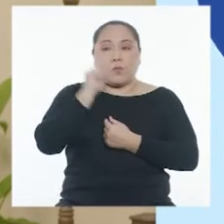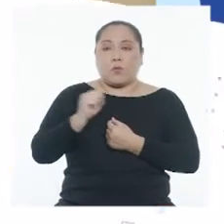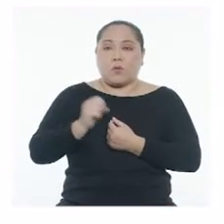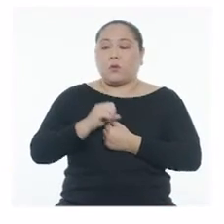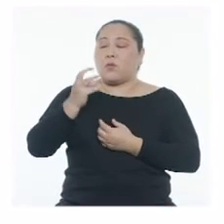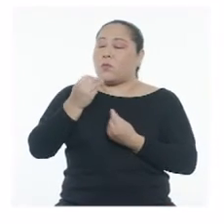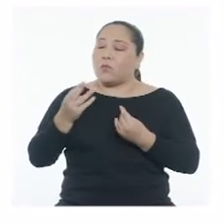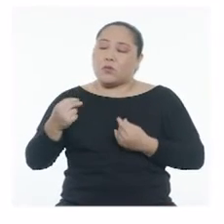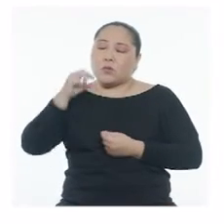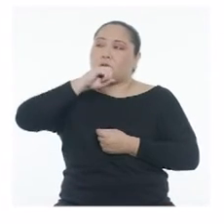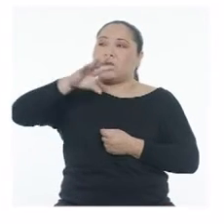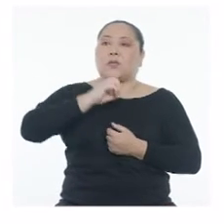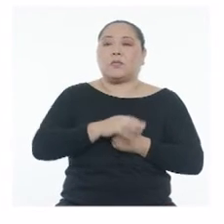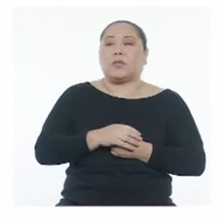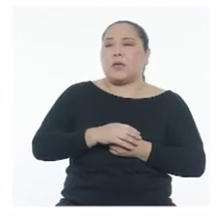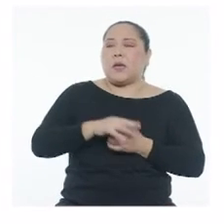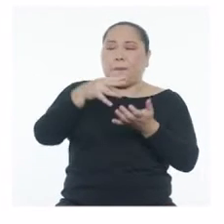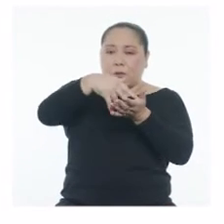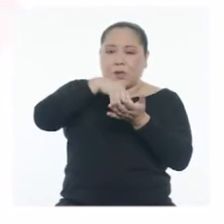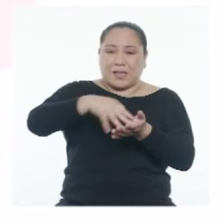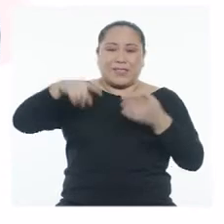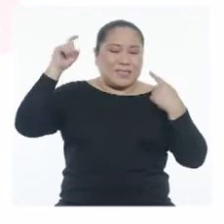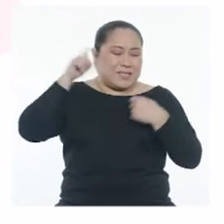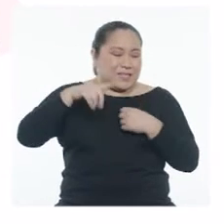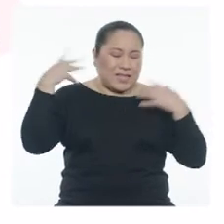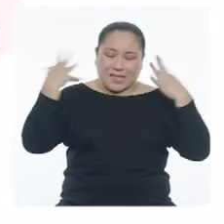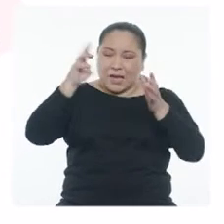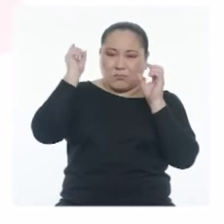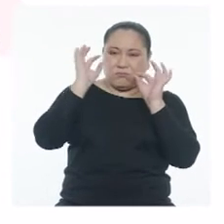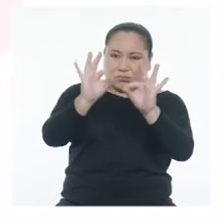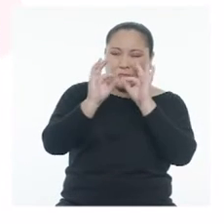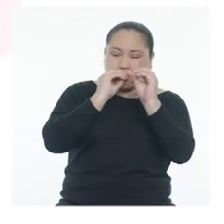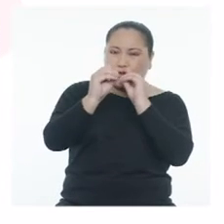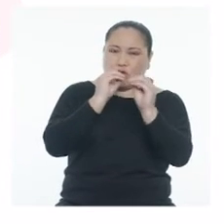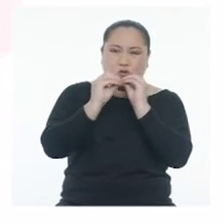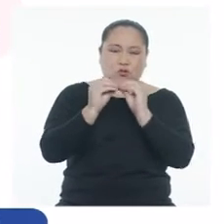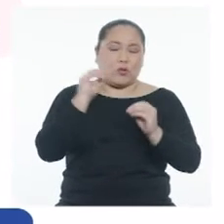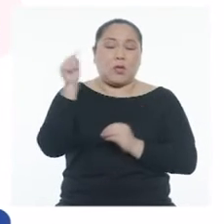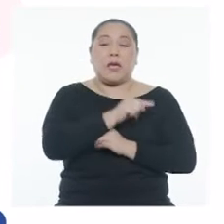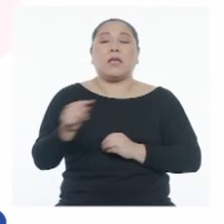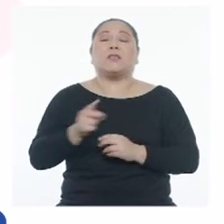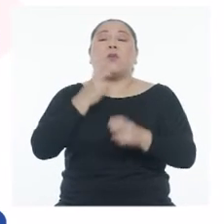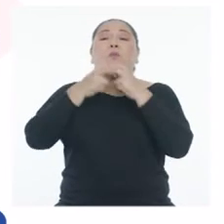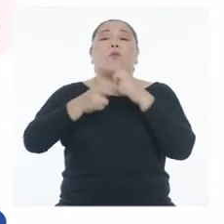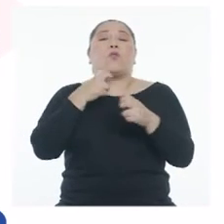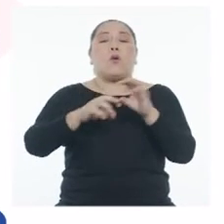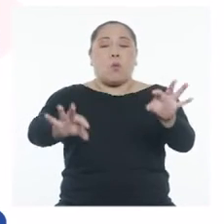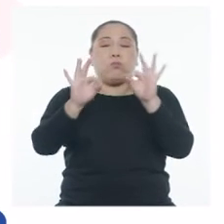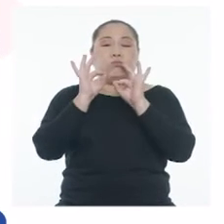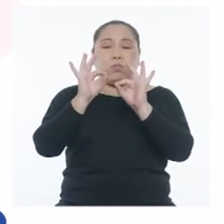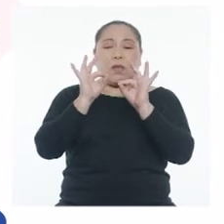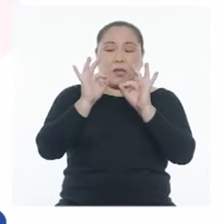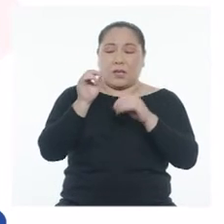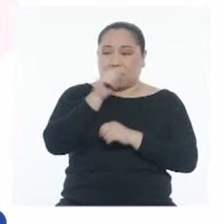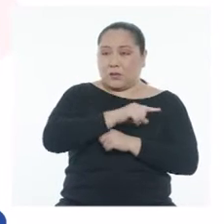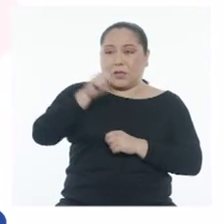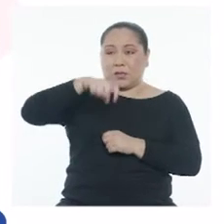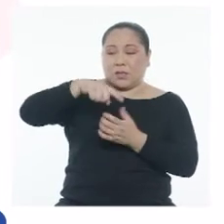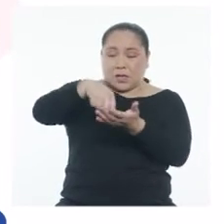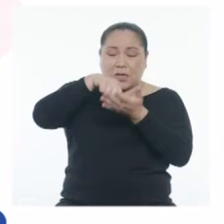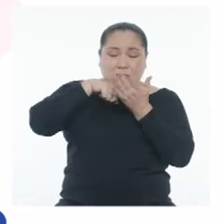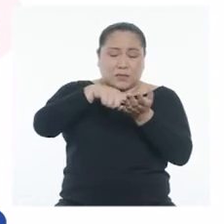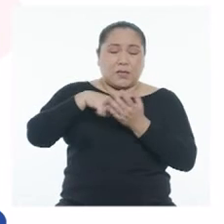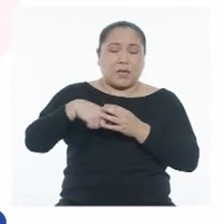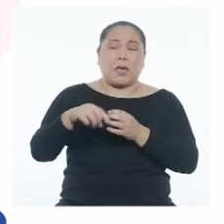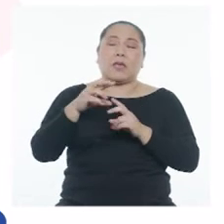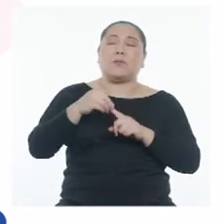vulnerables. Por eso se debe actuar ya, según la Defensoría del Pueblo, Esta situación de vulnerabilidad exige una